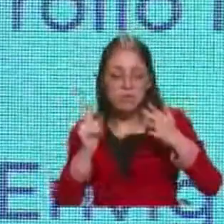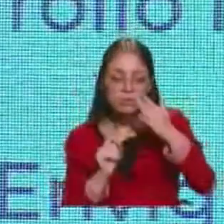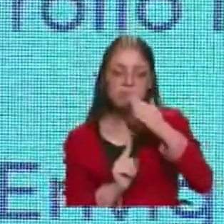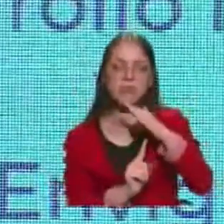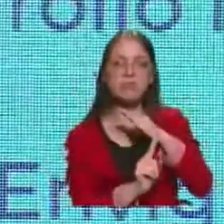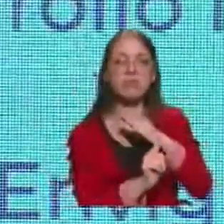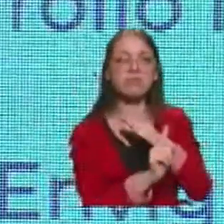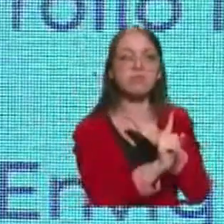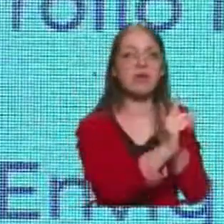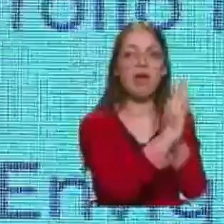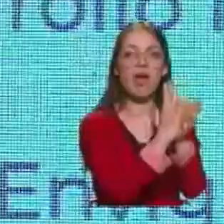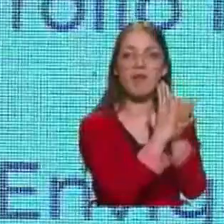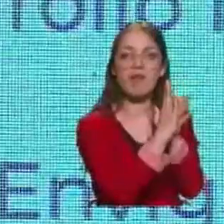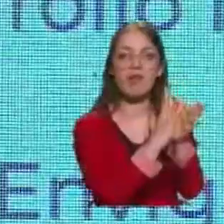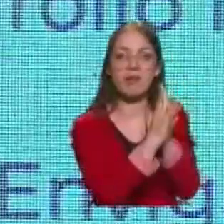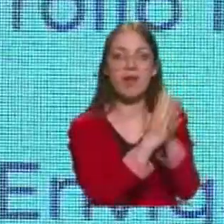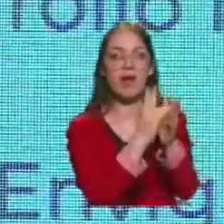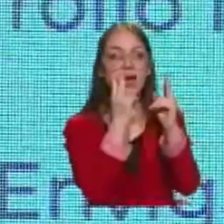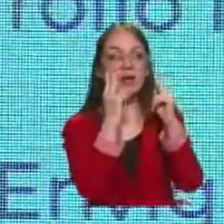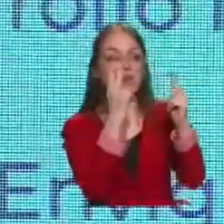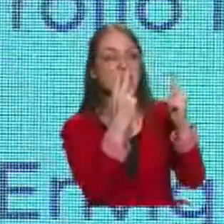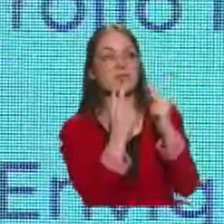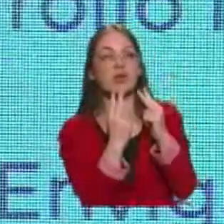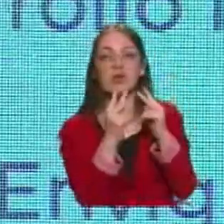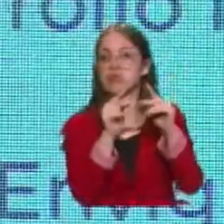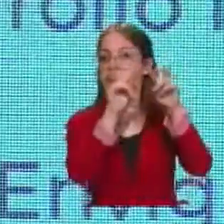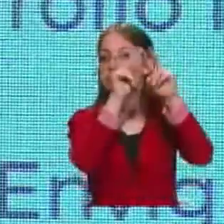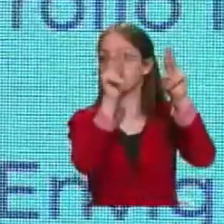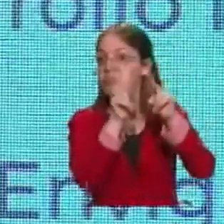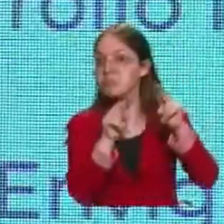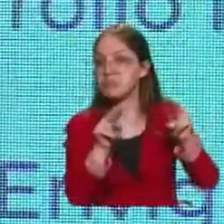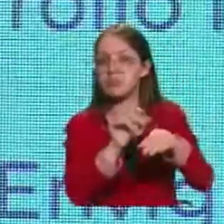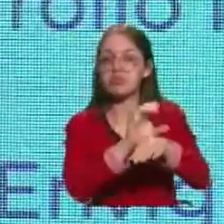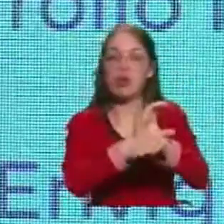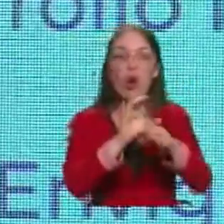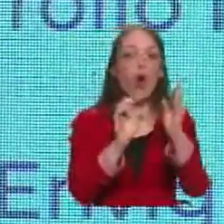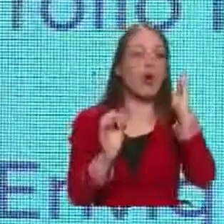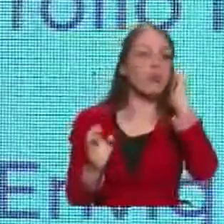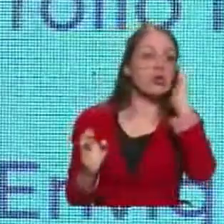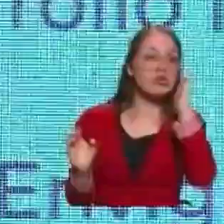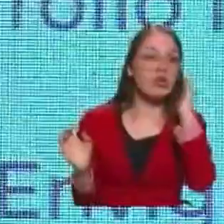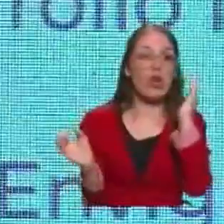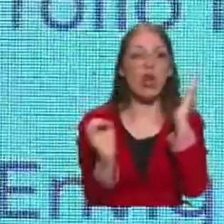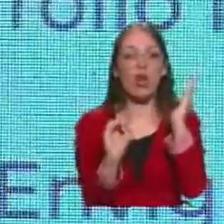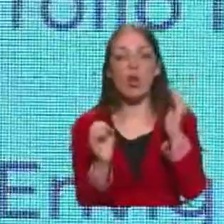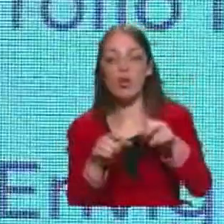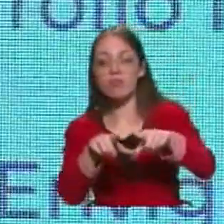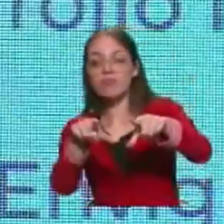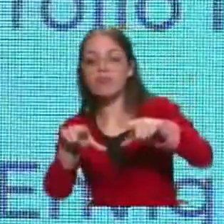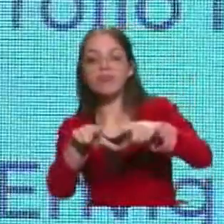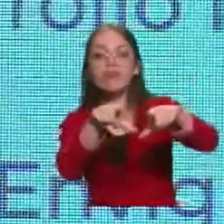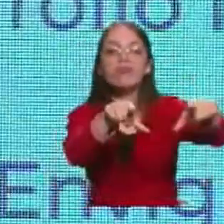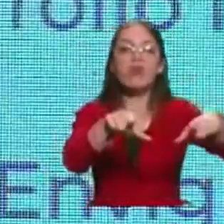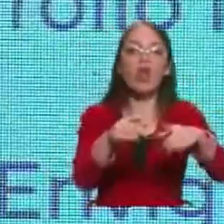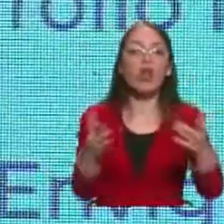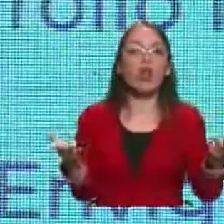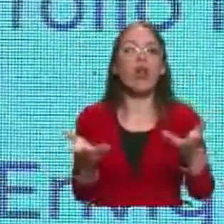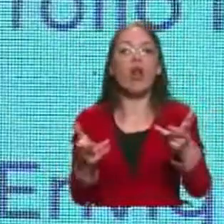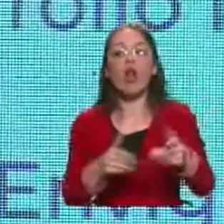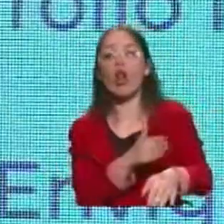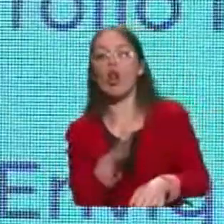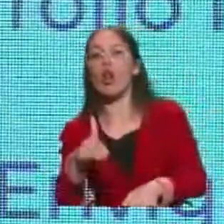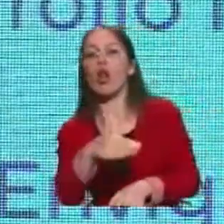información incluso desde una plataforma tecnológica en el celular donde están ubicadas las oficinas para dónde va qué